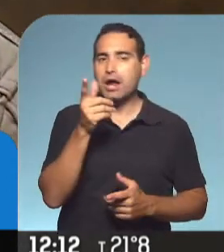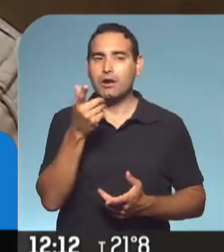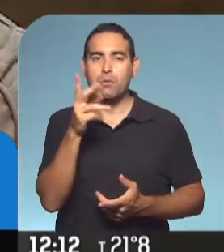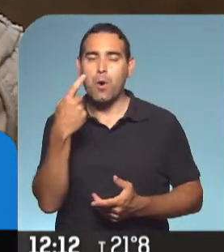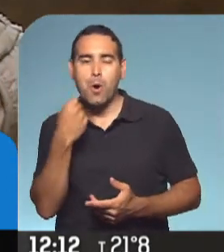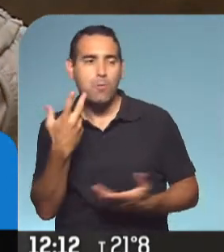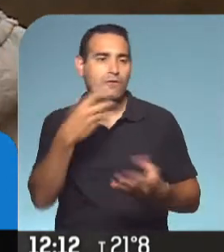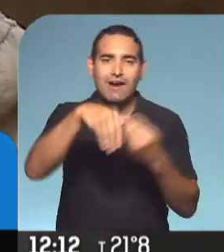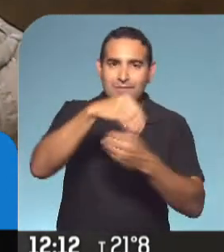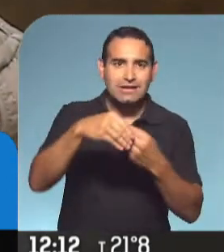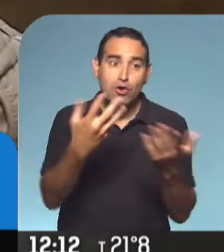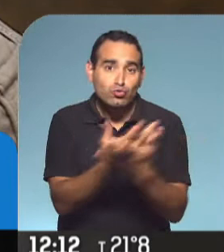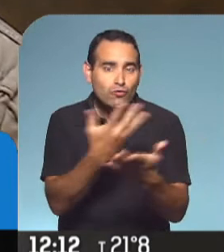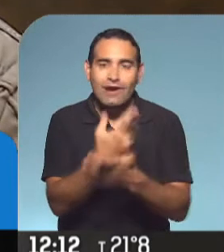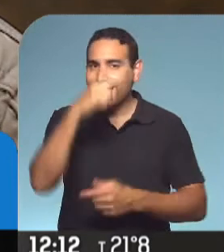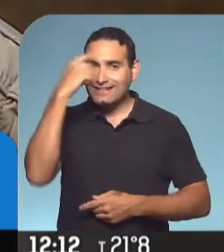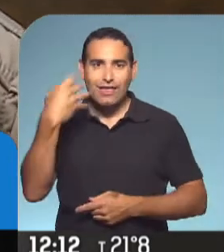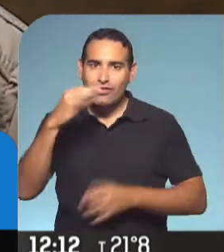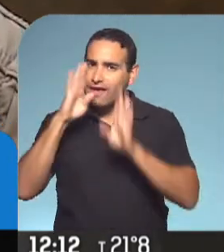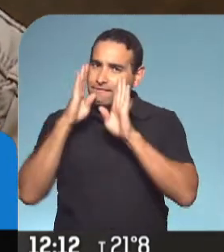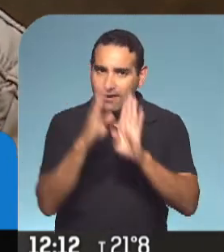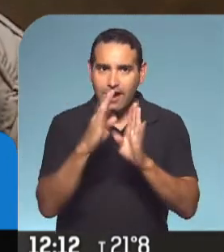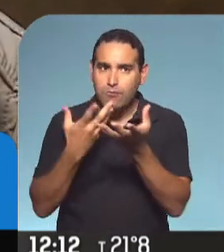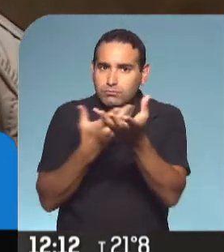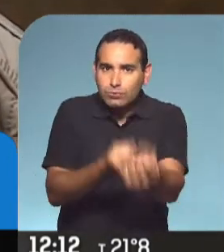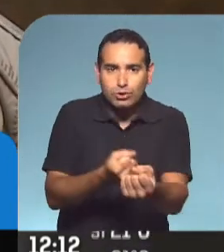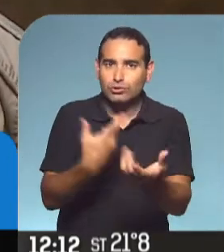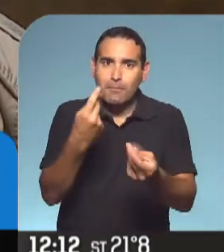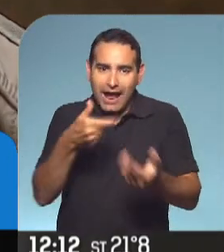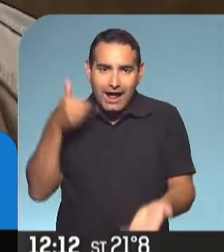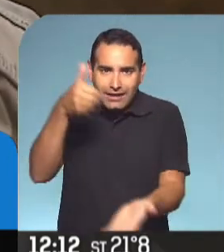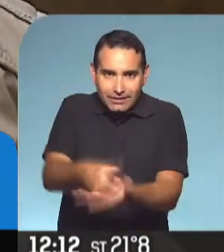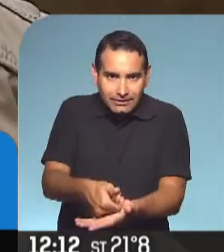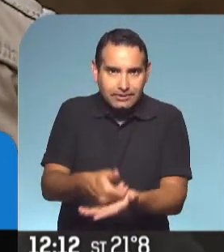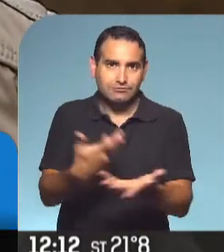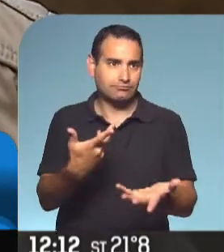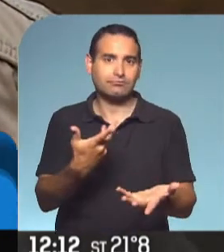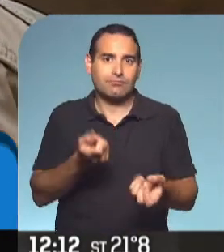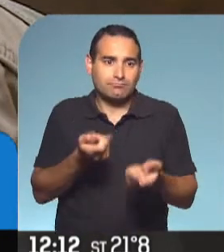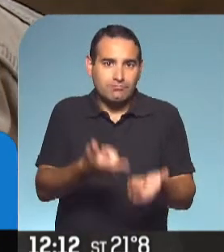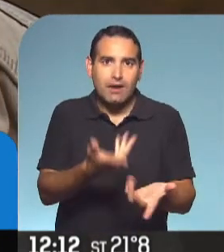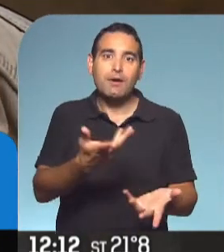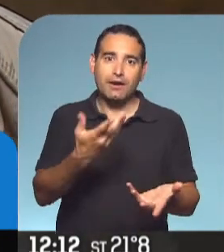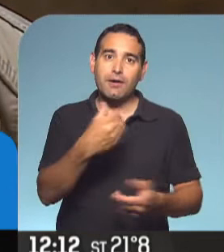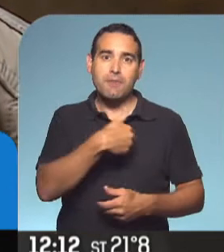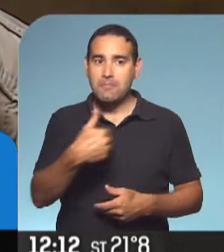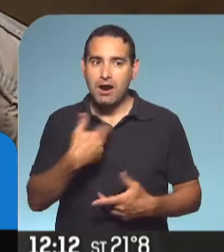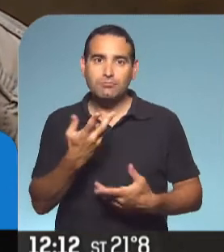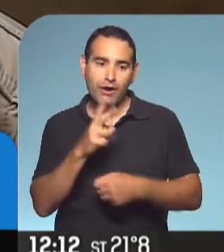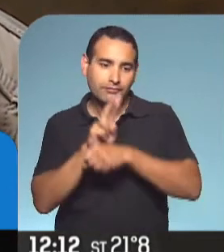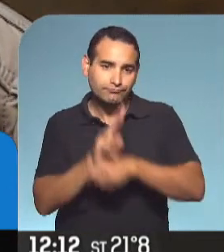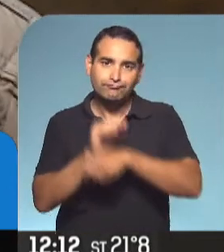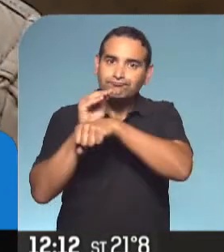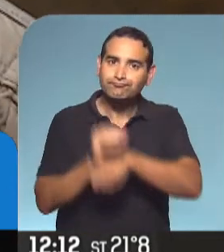familia, debe estar presente, acompañar y poner los recursos a disposición de esta mamá para que ella pueda hacerse cargo de su